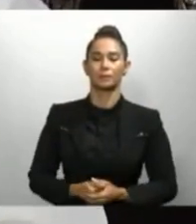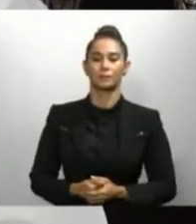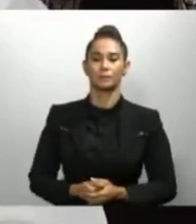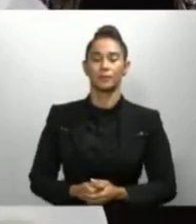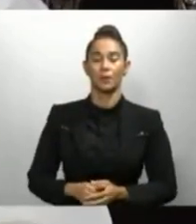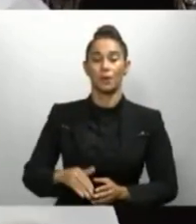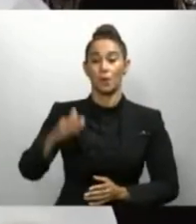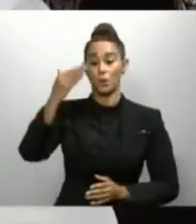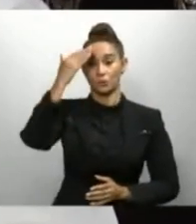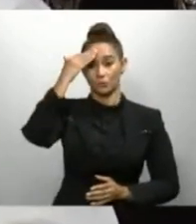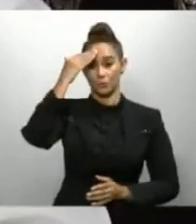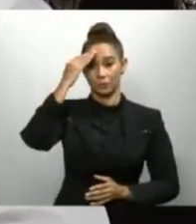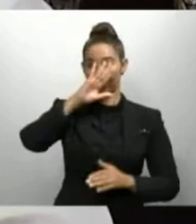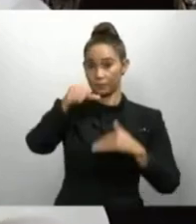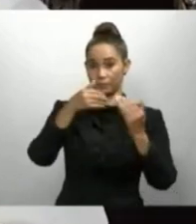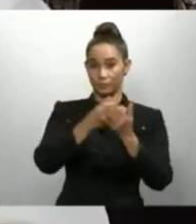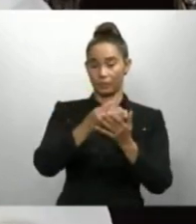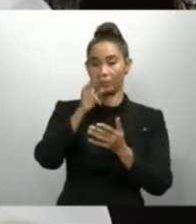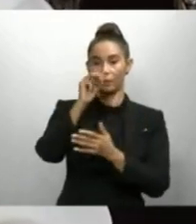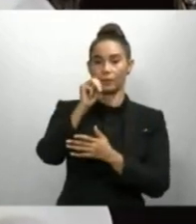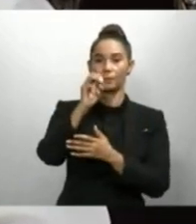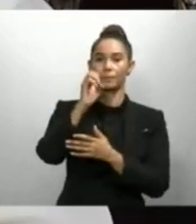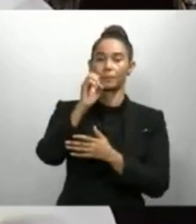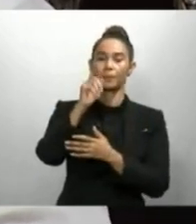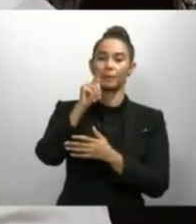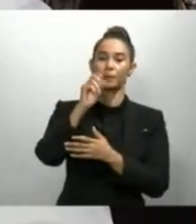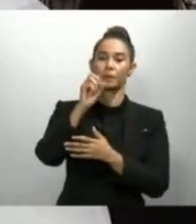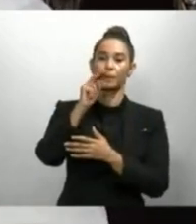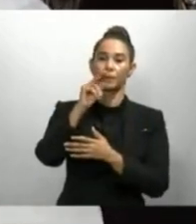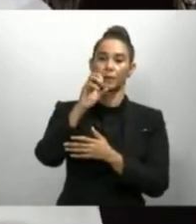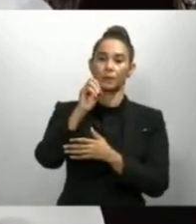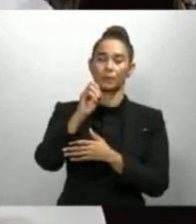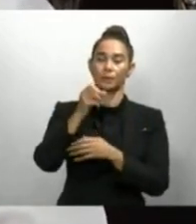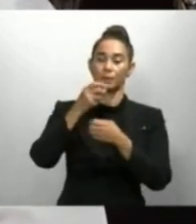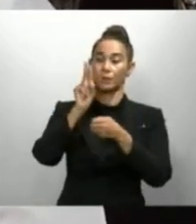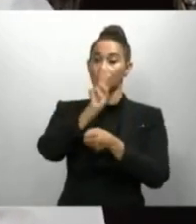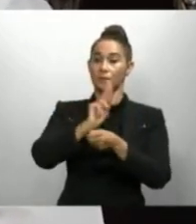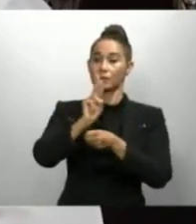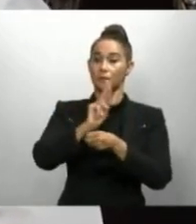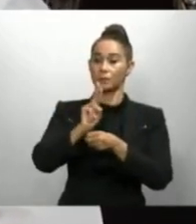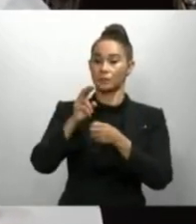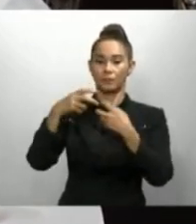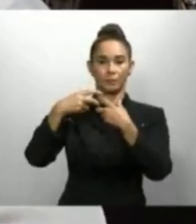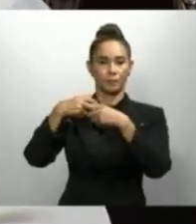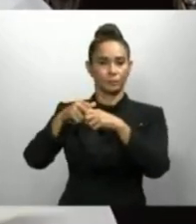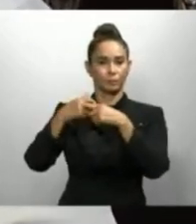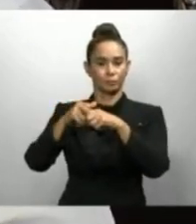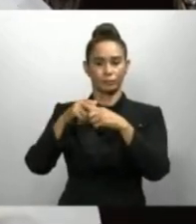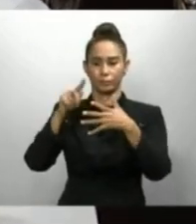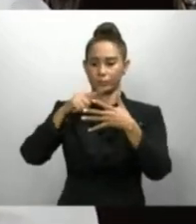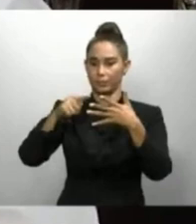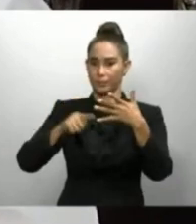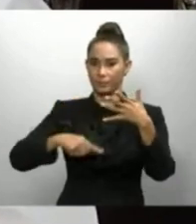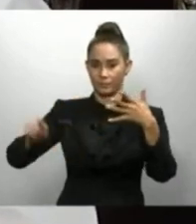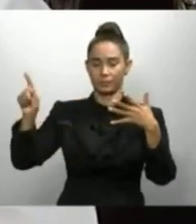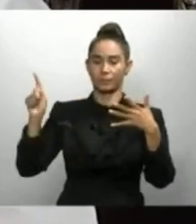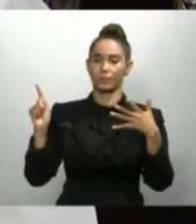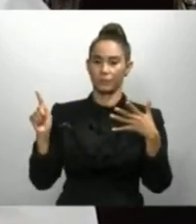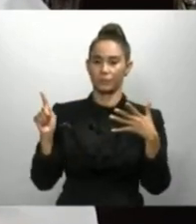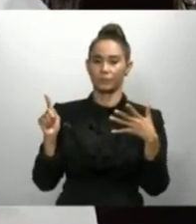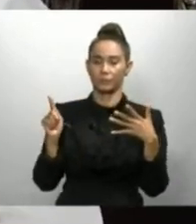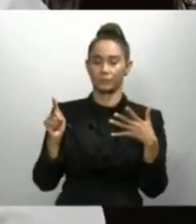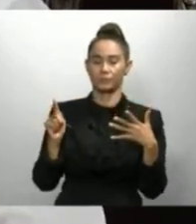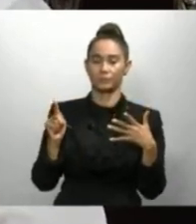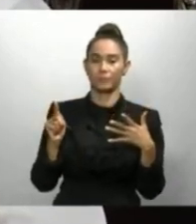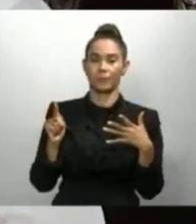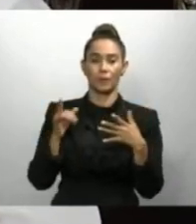todo, el metanol es un insumo que se usa para varias industrias del país, no necesariamente para lo que